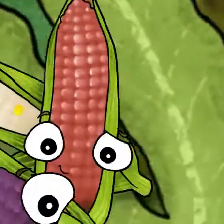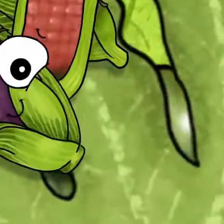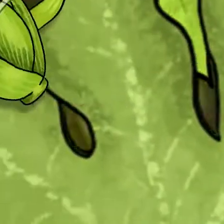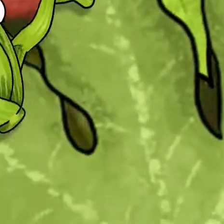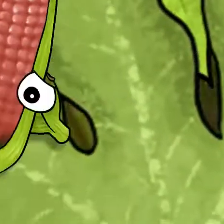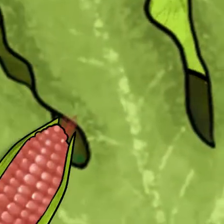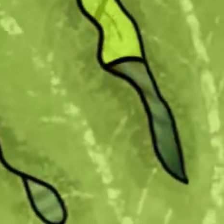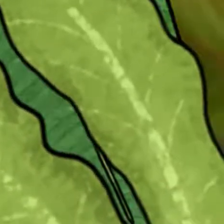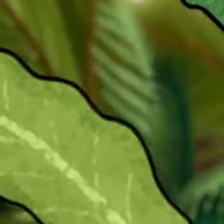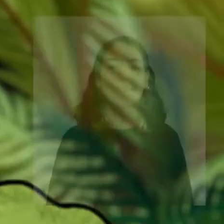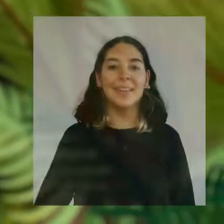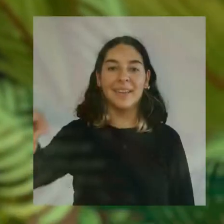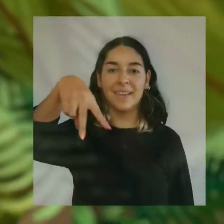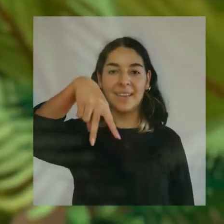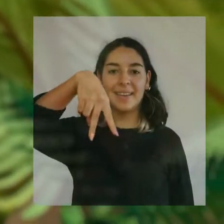M